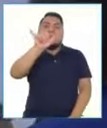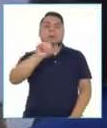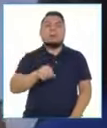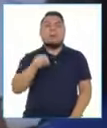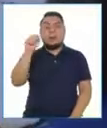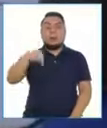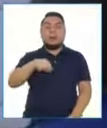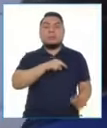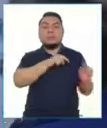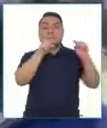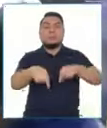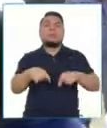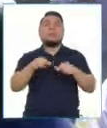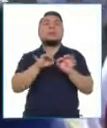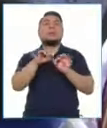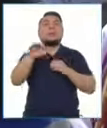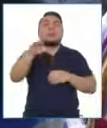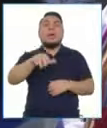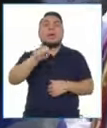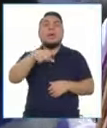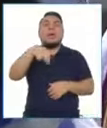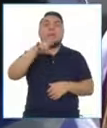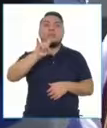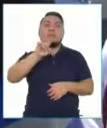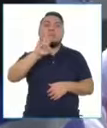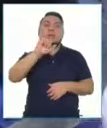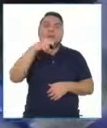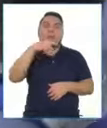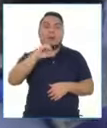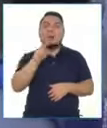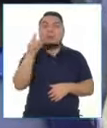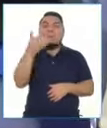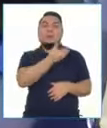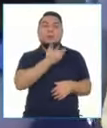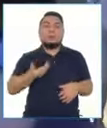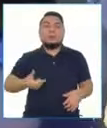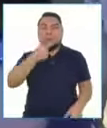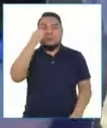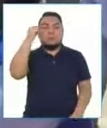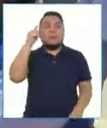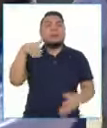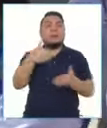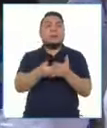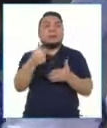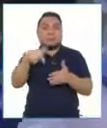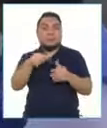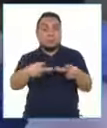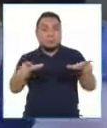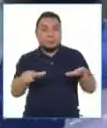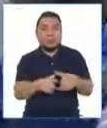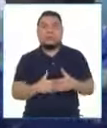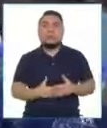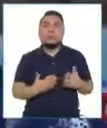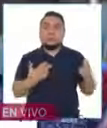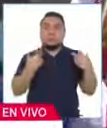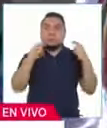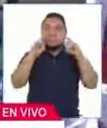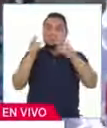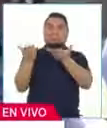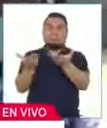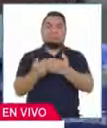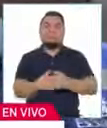región Apurímac. El presidente de la República ha llegado hasta este lugar, podemos